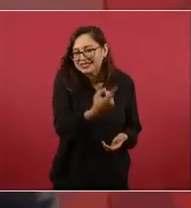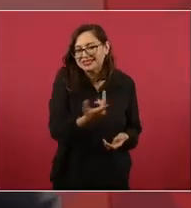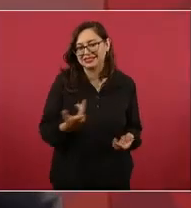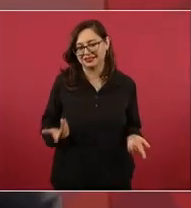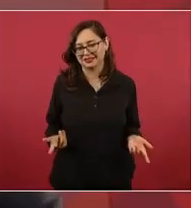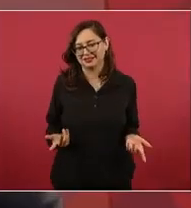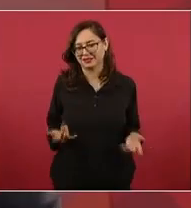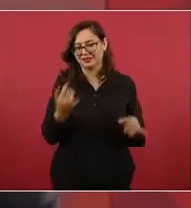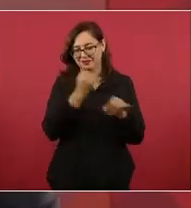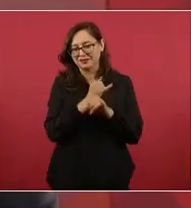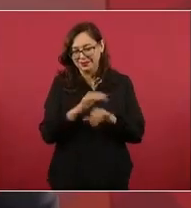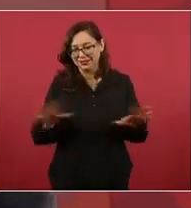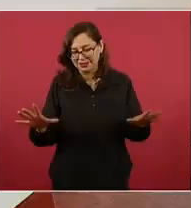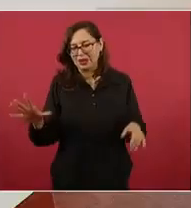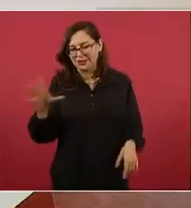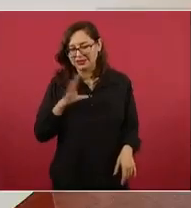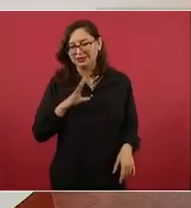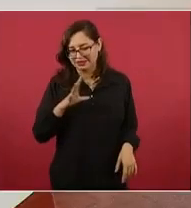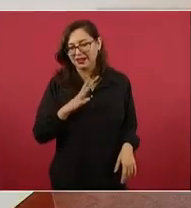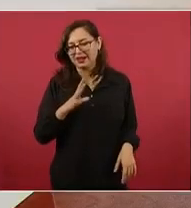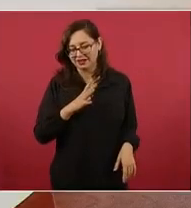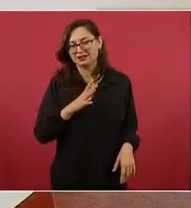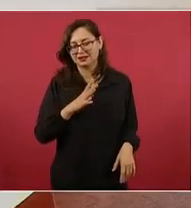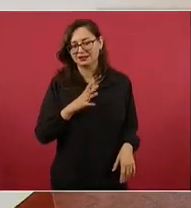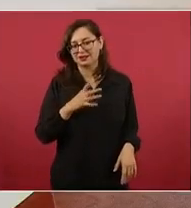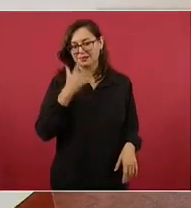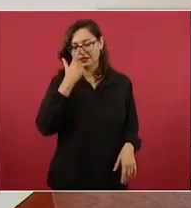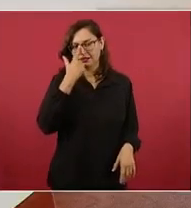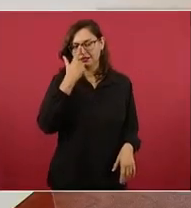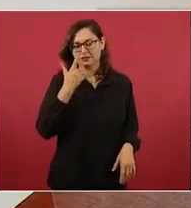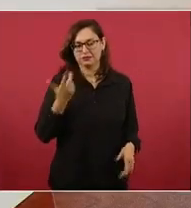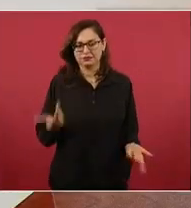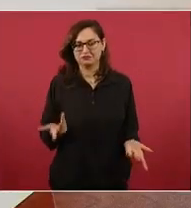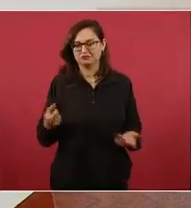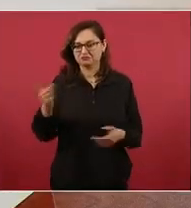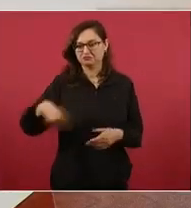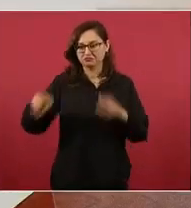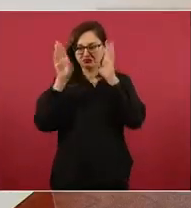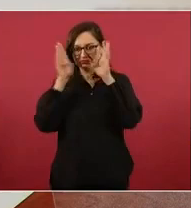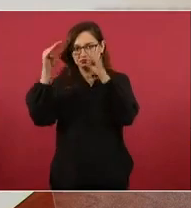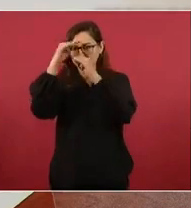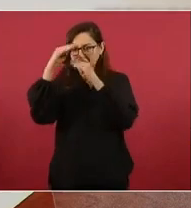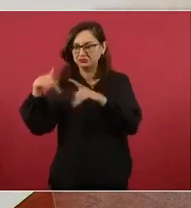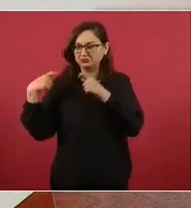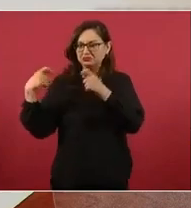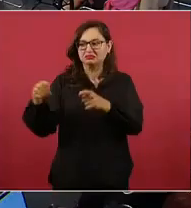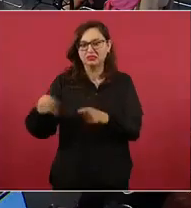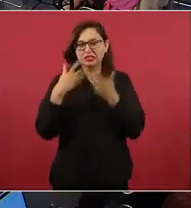tengo la información, ¿sí?, y de conservadores que estaban ahí,